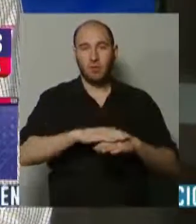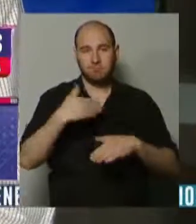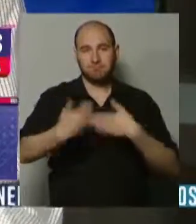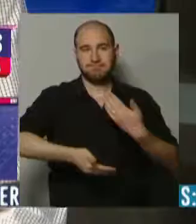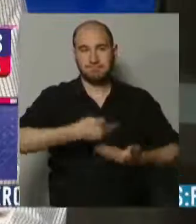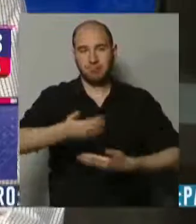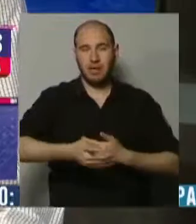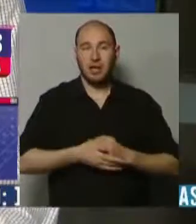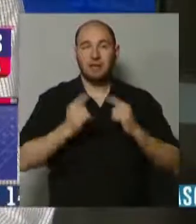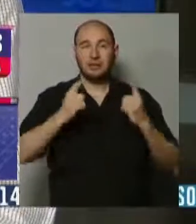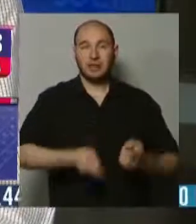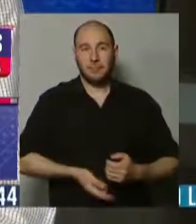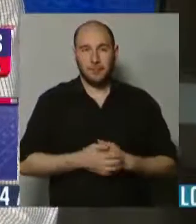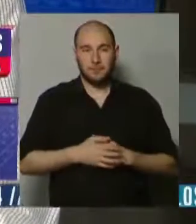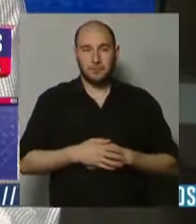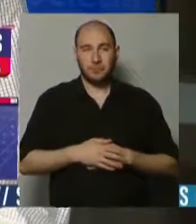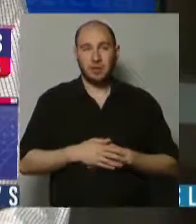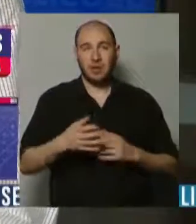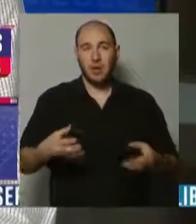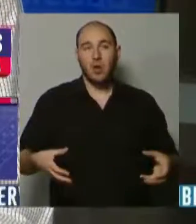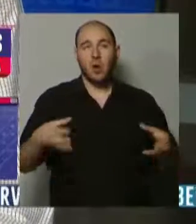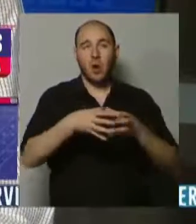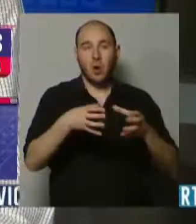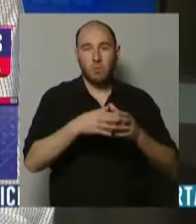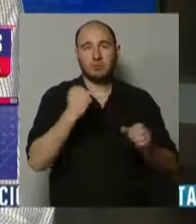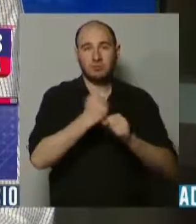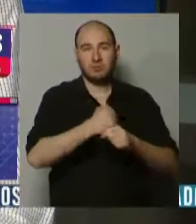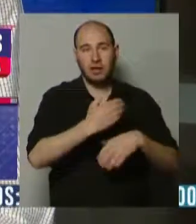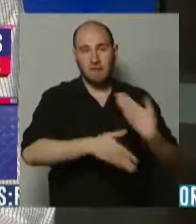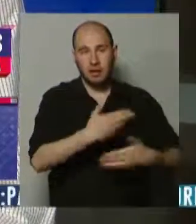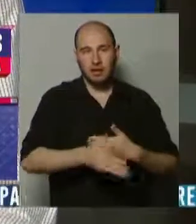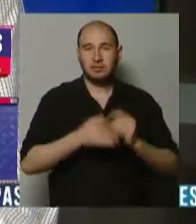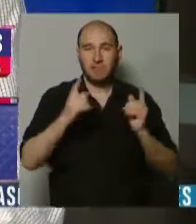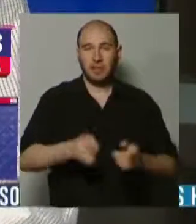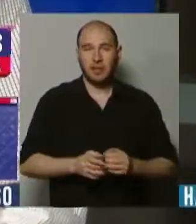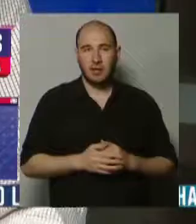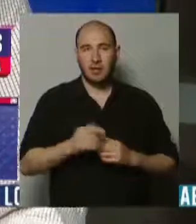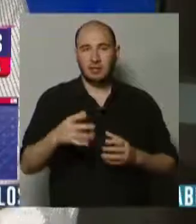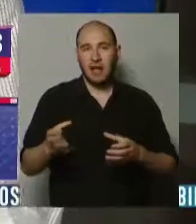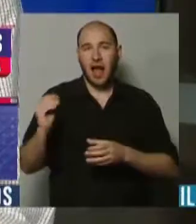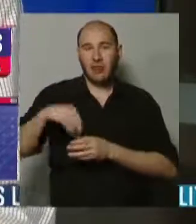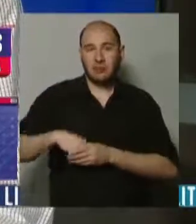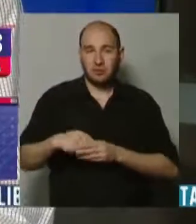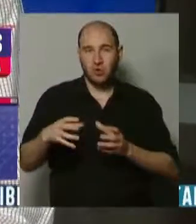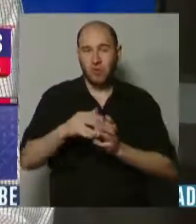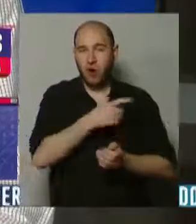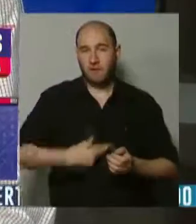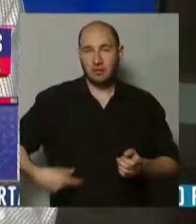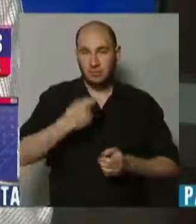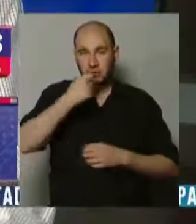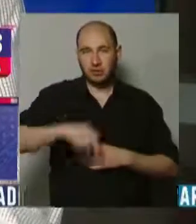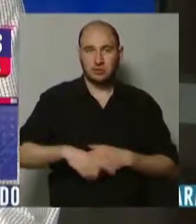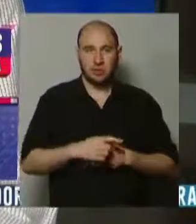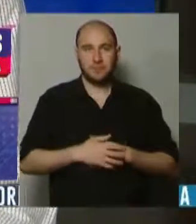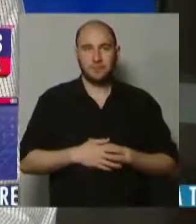compromisos. Y por el otro lado, fundamentalmente el equipo con el que va a seguir trabajando seguramente va a ser del riñón del que venía gobernando la provincia.